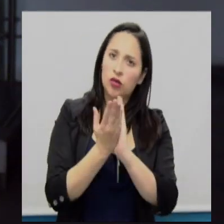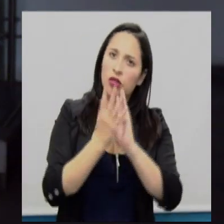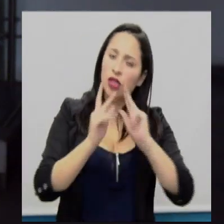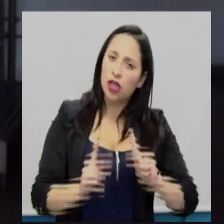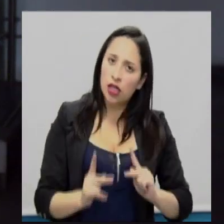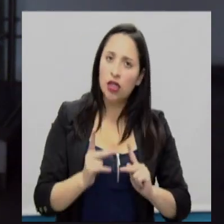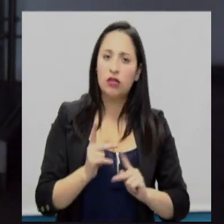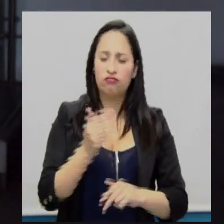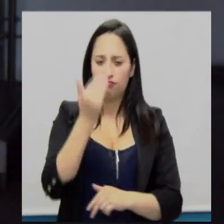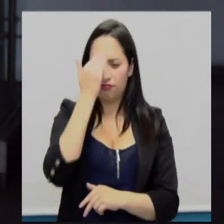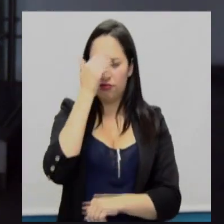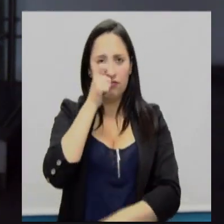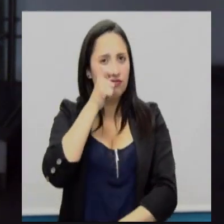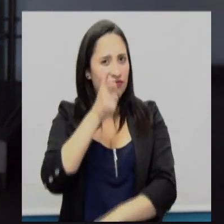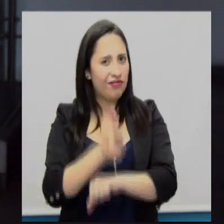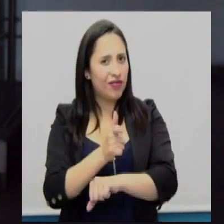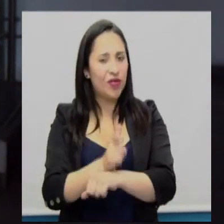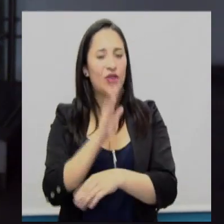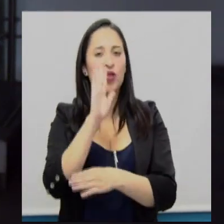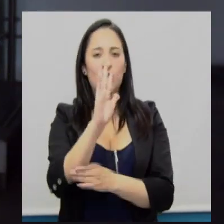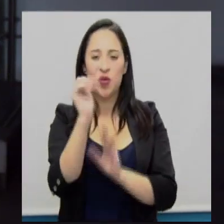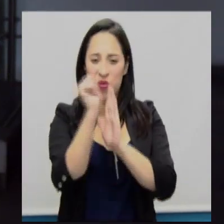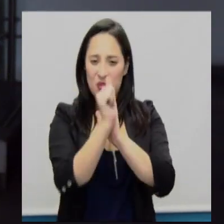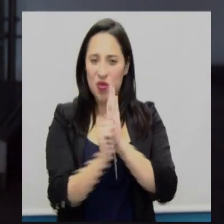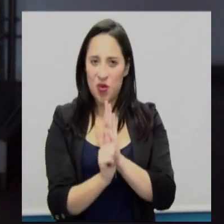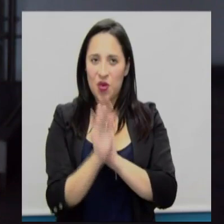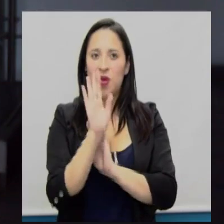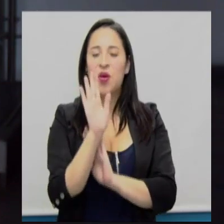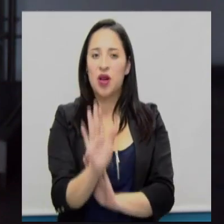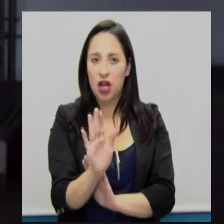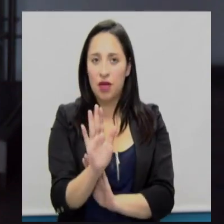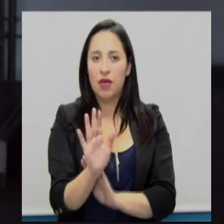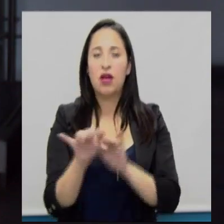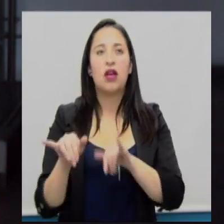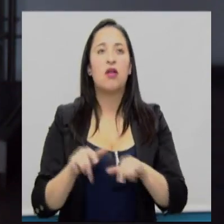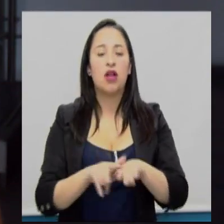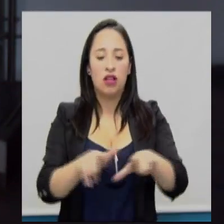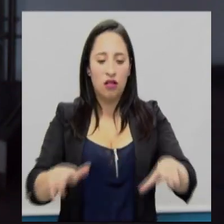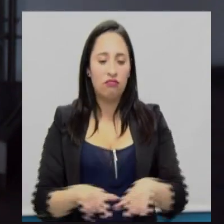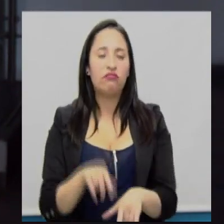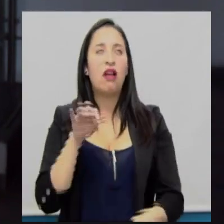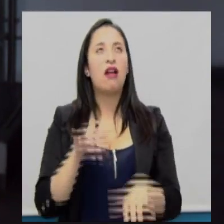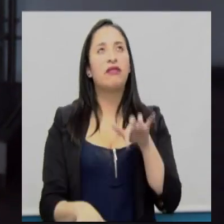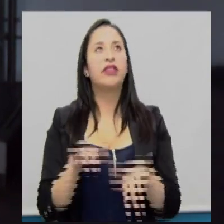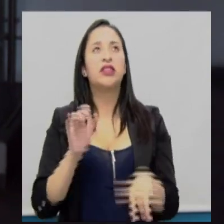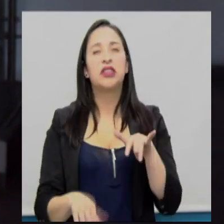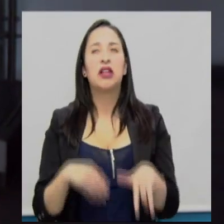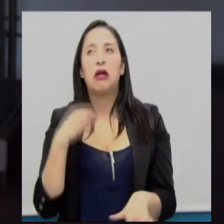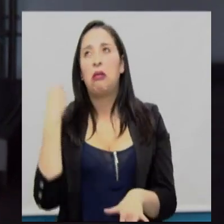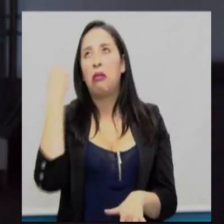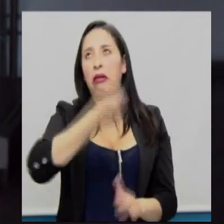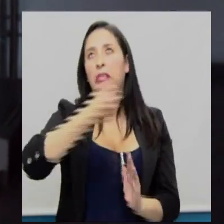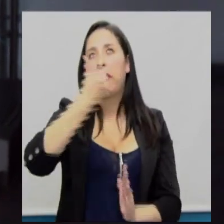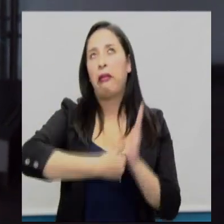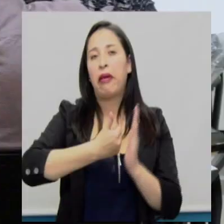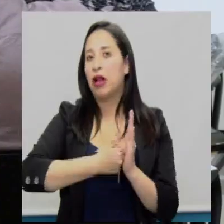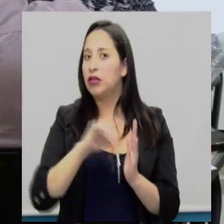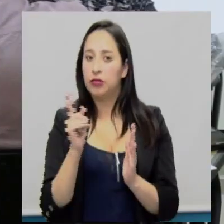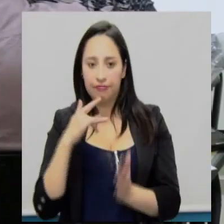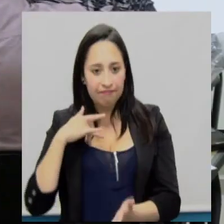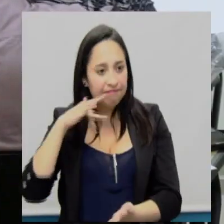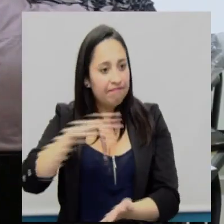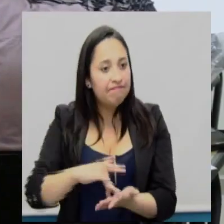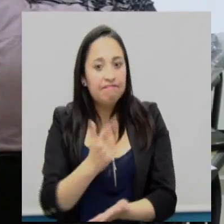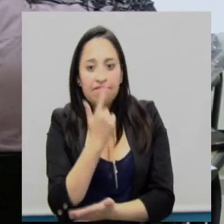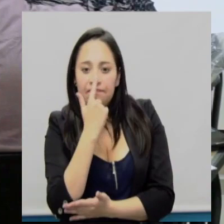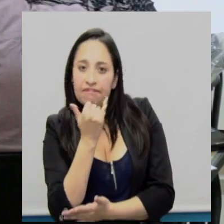los estudiantes, que somos los bebedores de este programa, y no tanto se quedan allá en su oficina gestionando papeleo. La